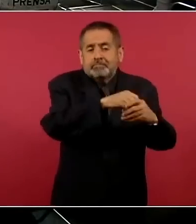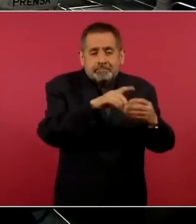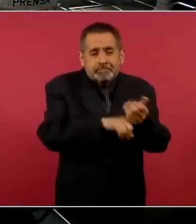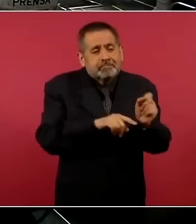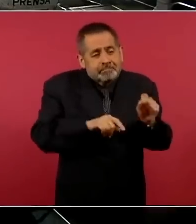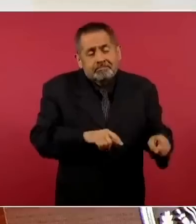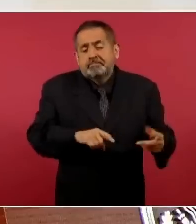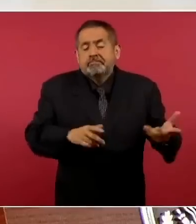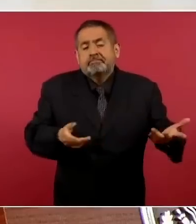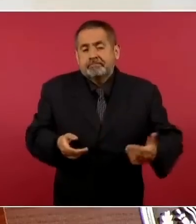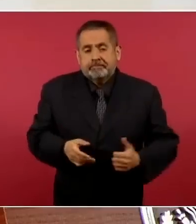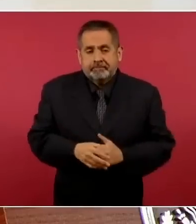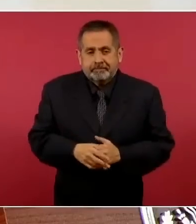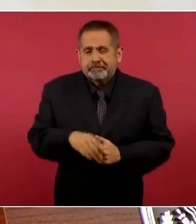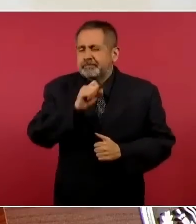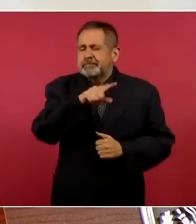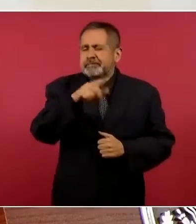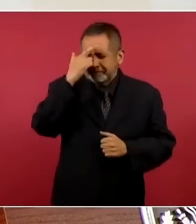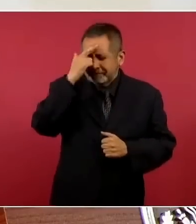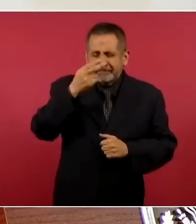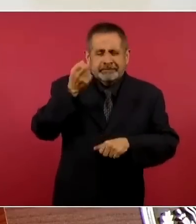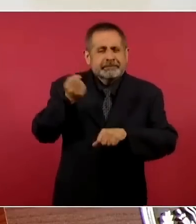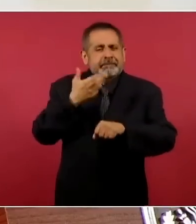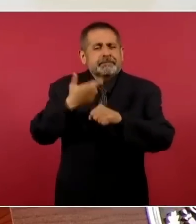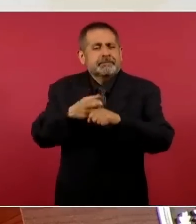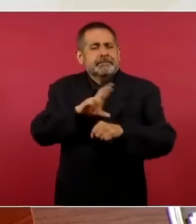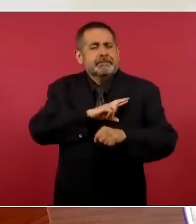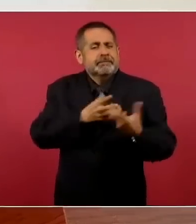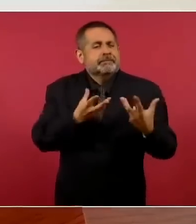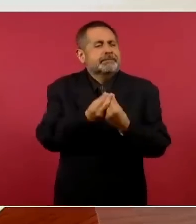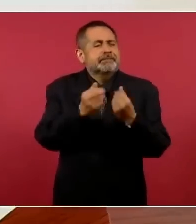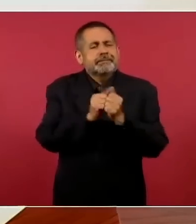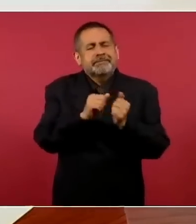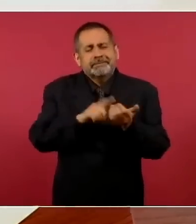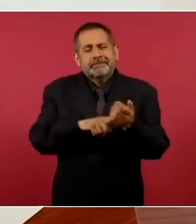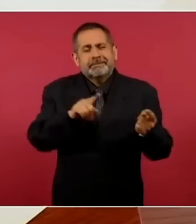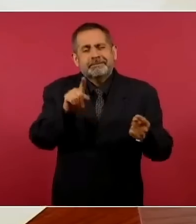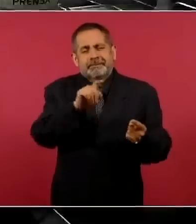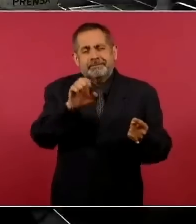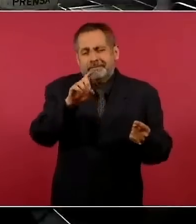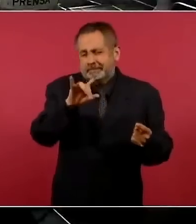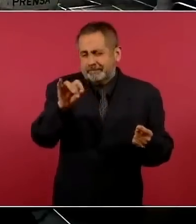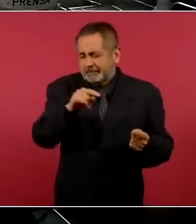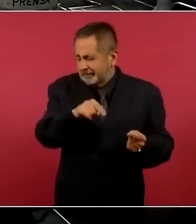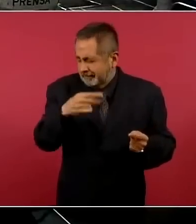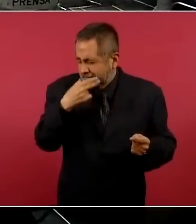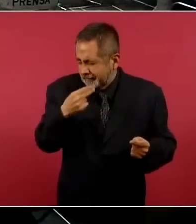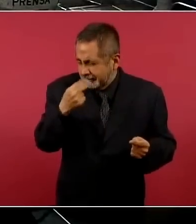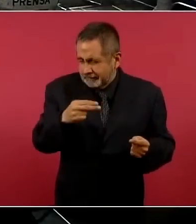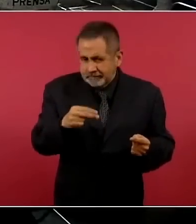y ahí estaba el que fue secretario particular de Zedillo,